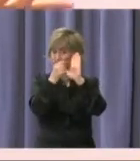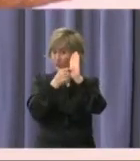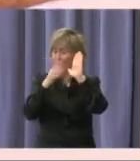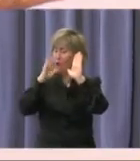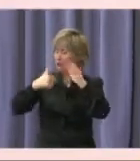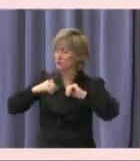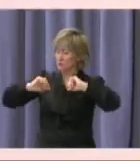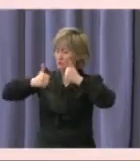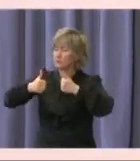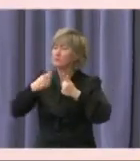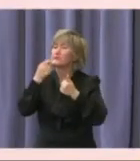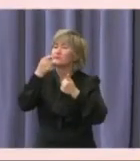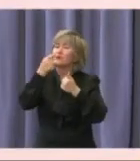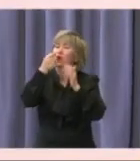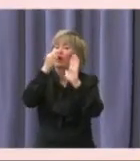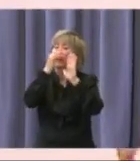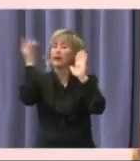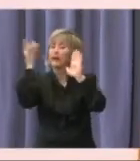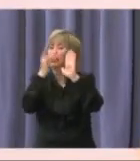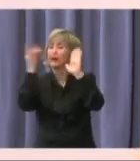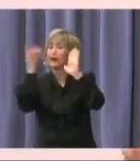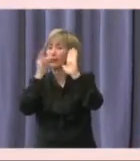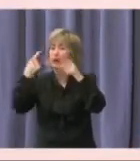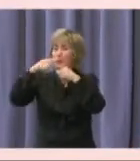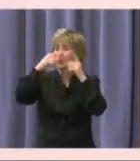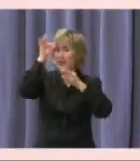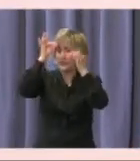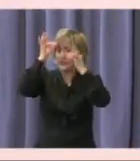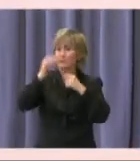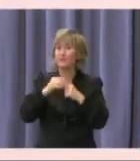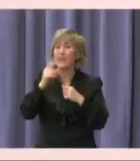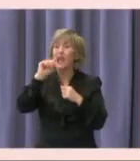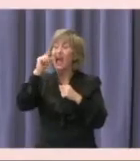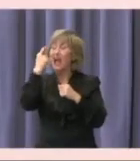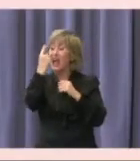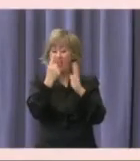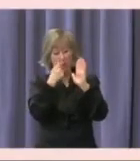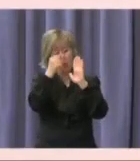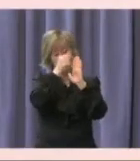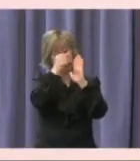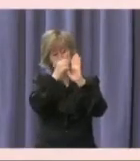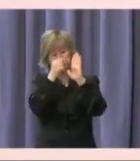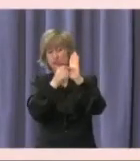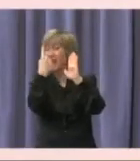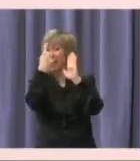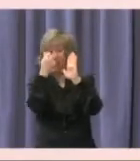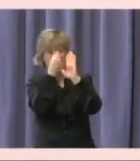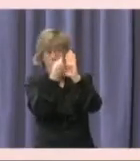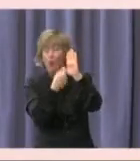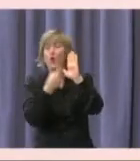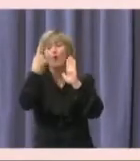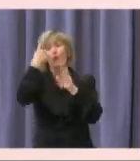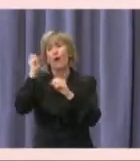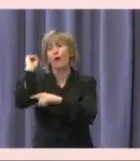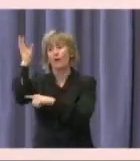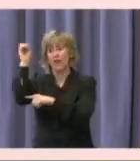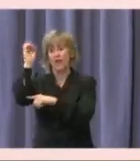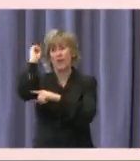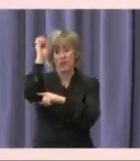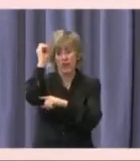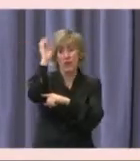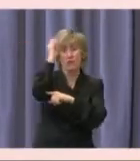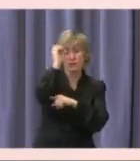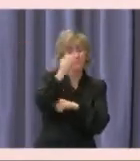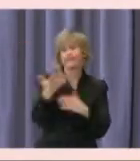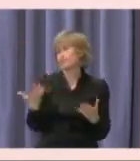hacer pincelada, porque cada uno de estos epígrafes sería una conferencia. O sea, cada uno de estos epígrafes. Hablar simplemente de la importancia del lenguaje sería toda